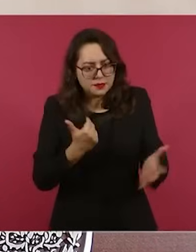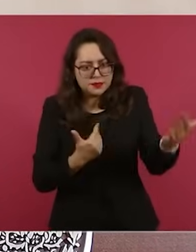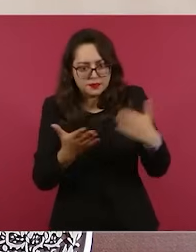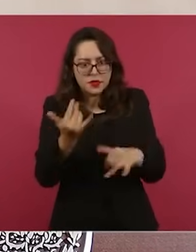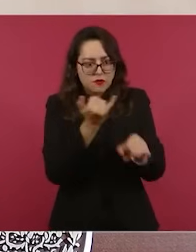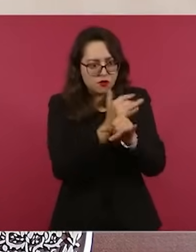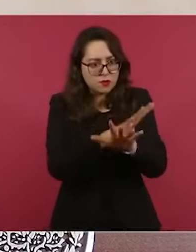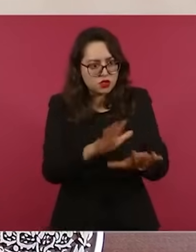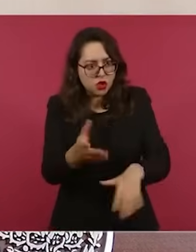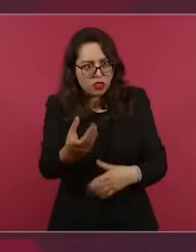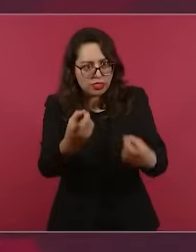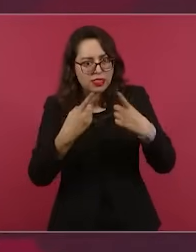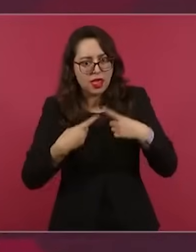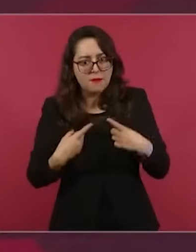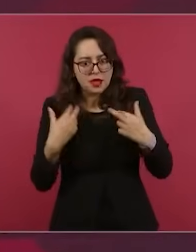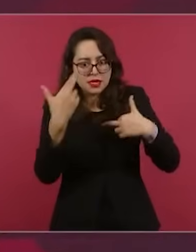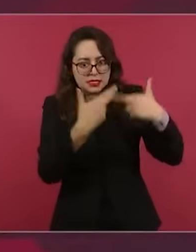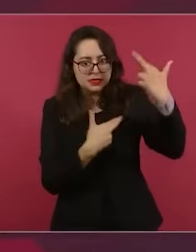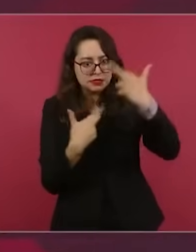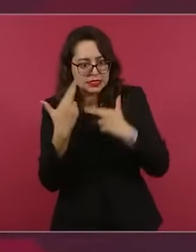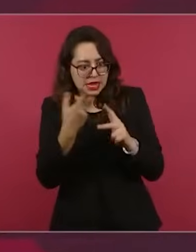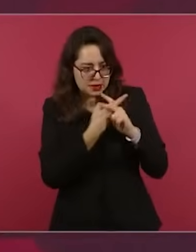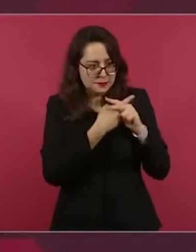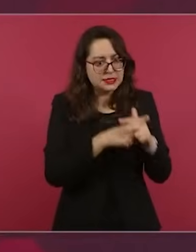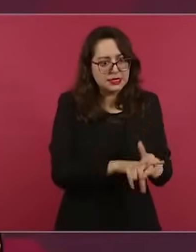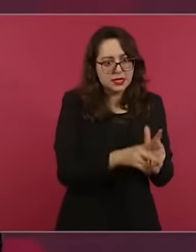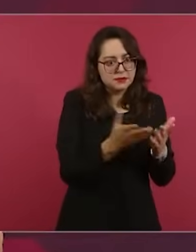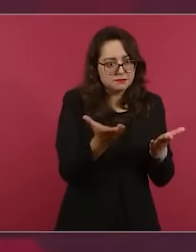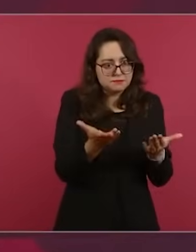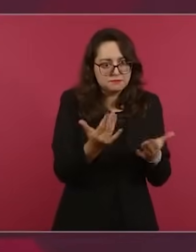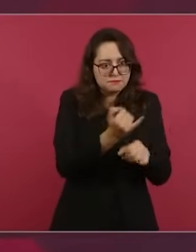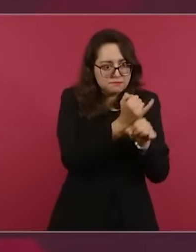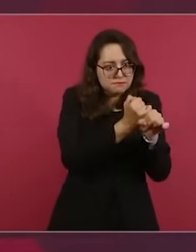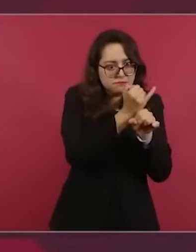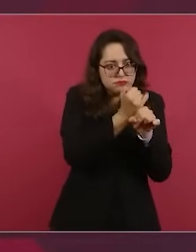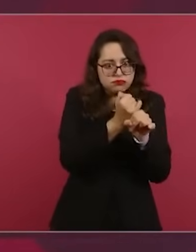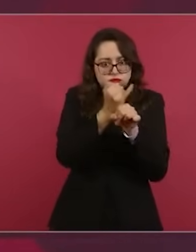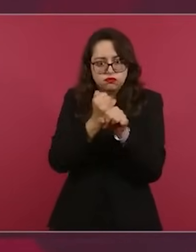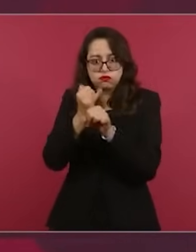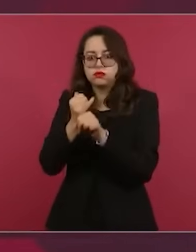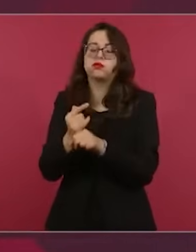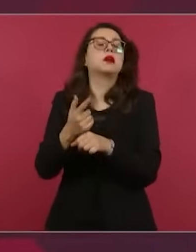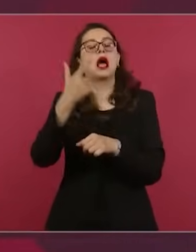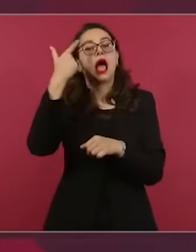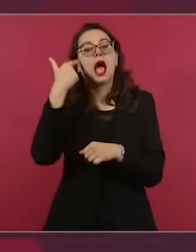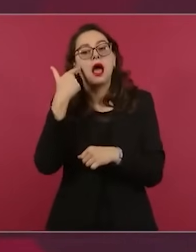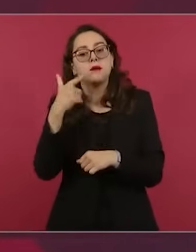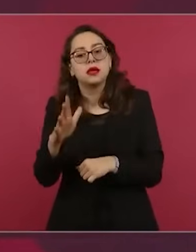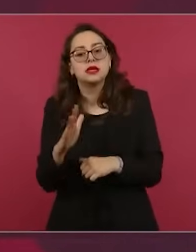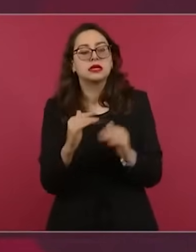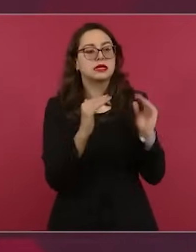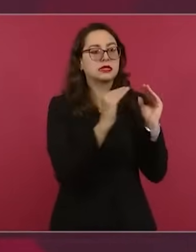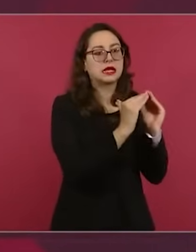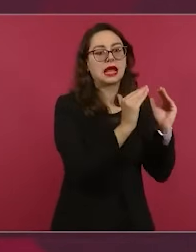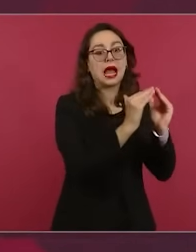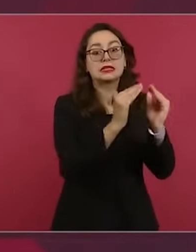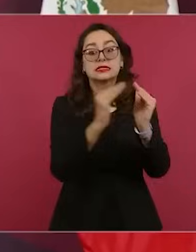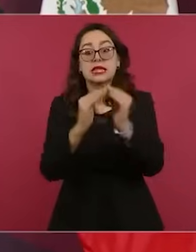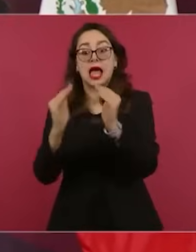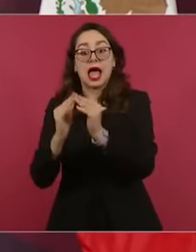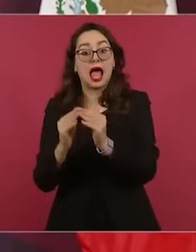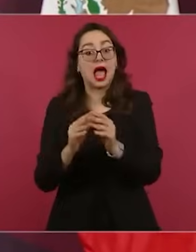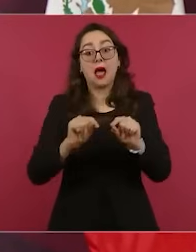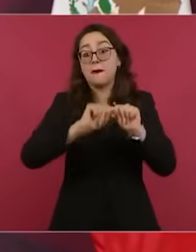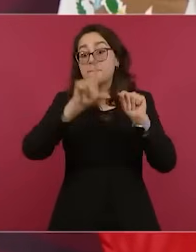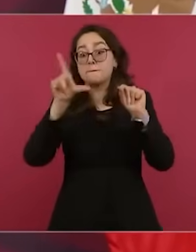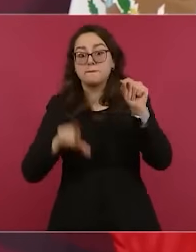Y nos vamos, iniciamos un recorrido casa por casa para